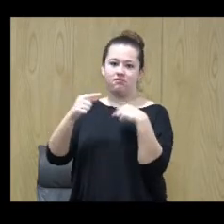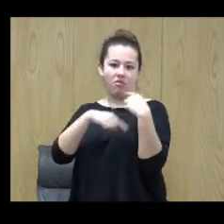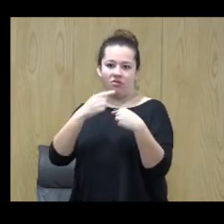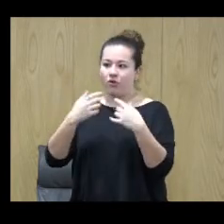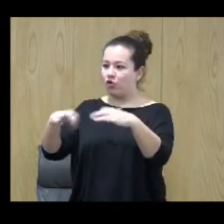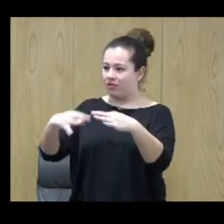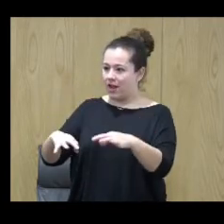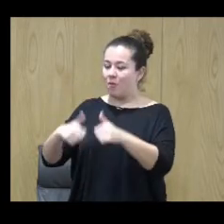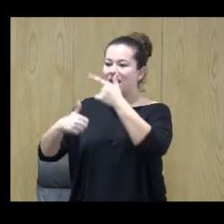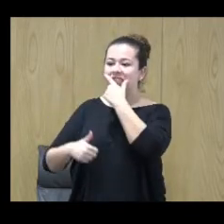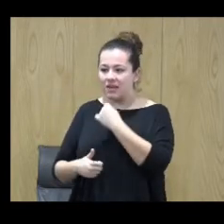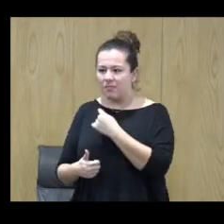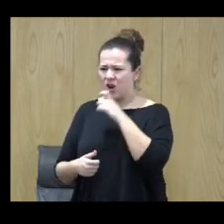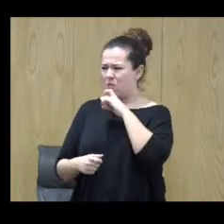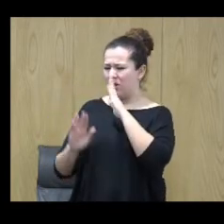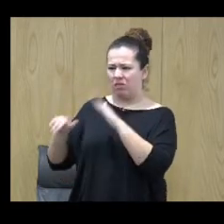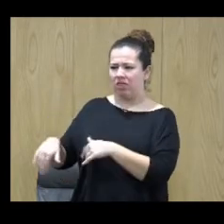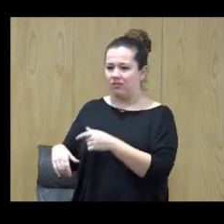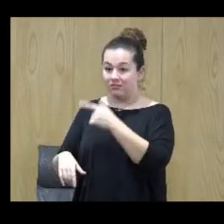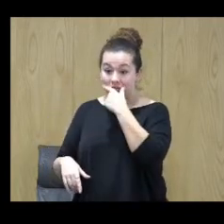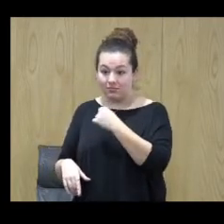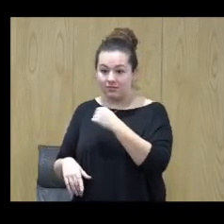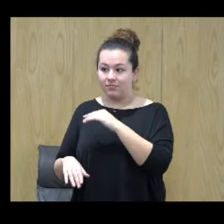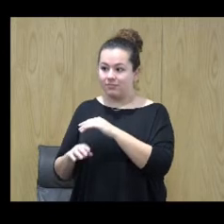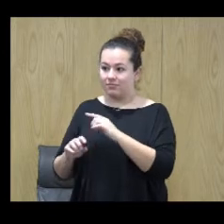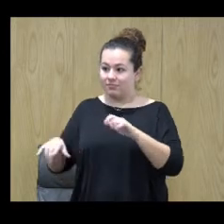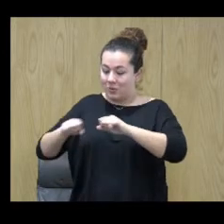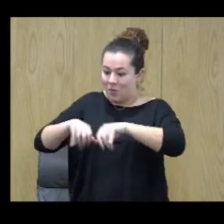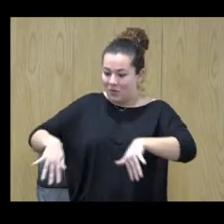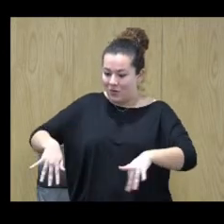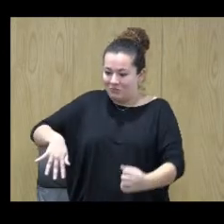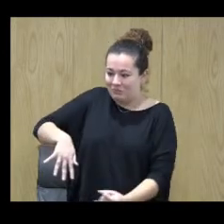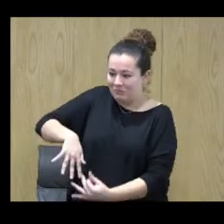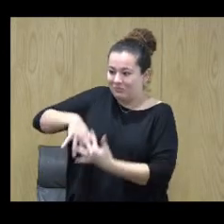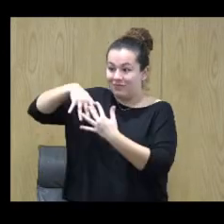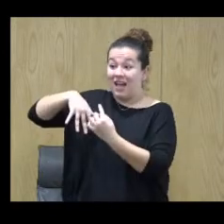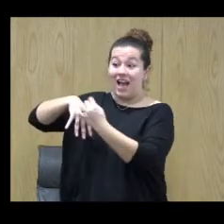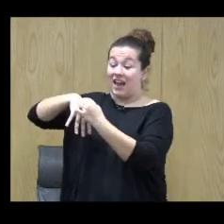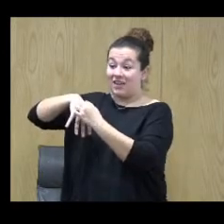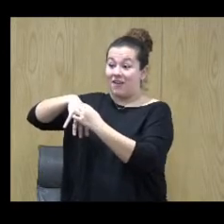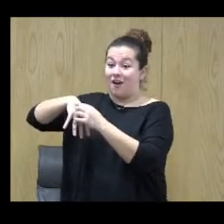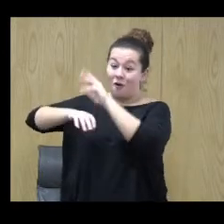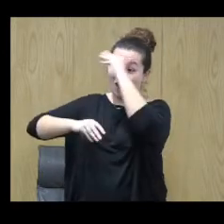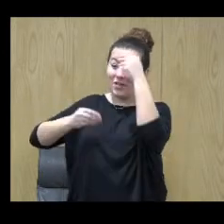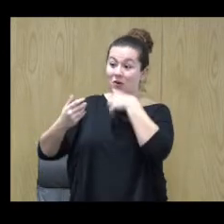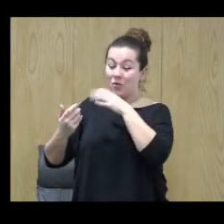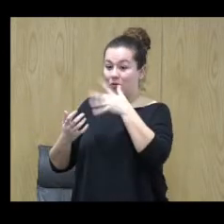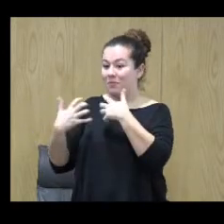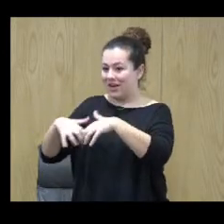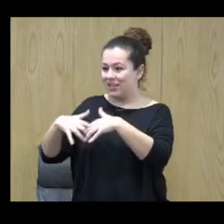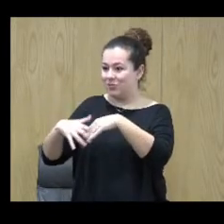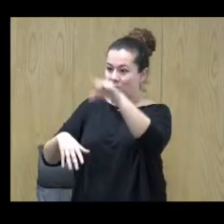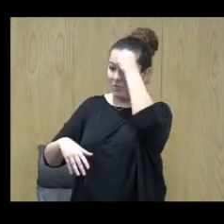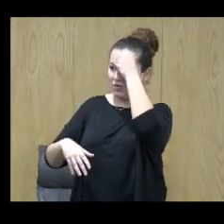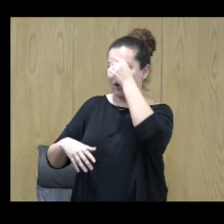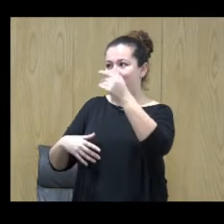simple, si queréis, menos complejo, al acceso hacia arriba, ¿no? Pero el de arriba no lo podemos olvidar porque es el mecanismo de comprensión que es el que de alguna